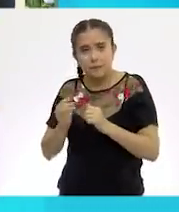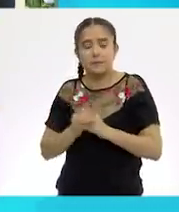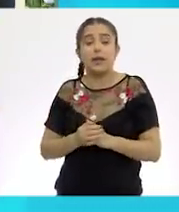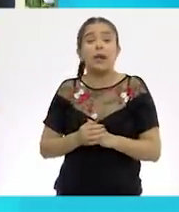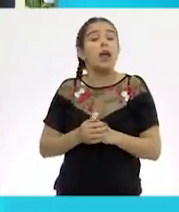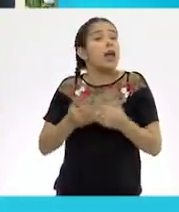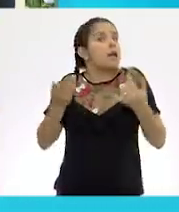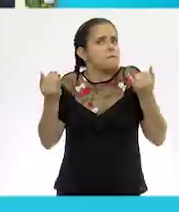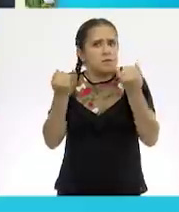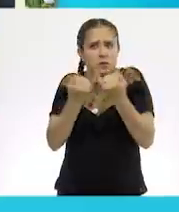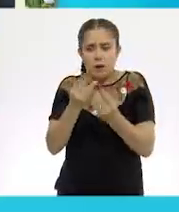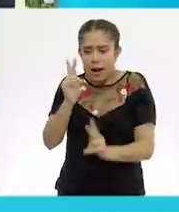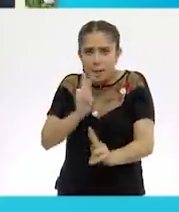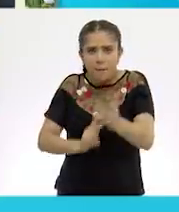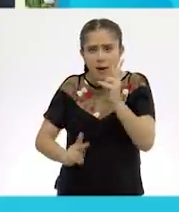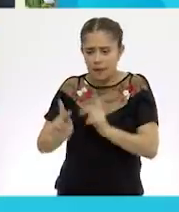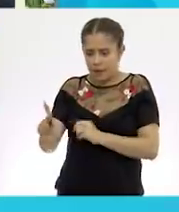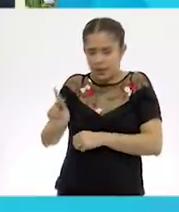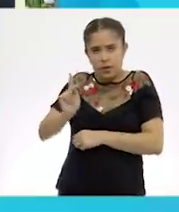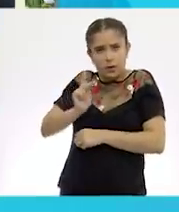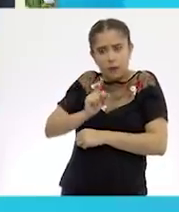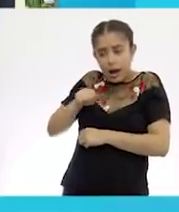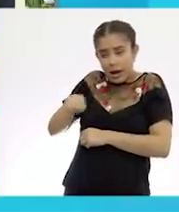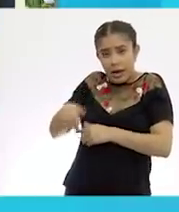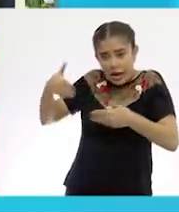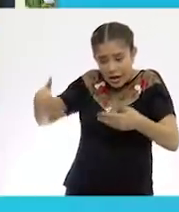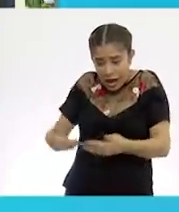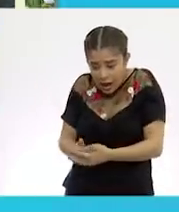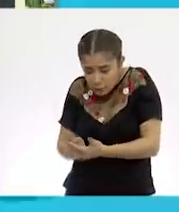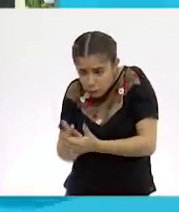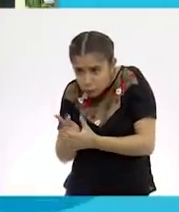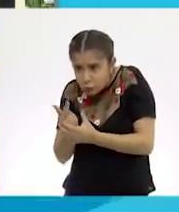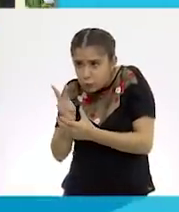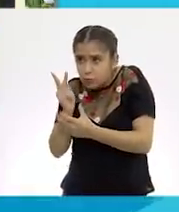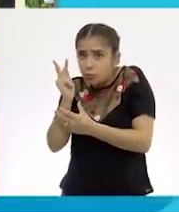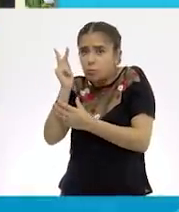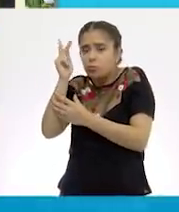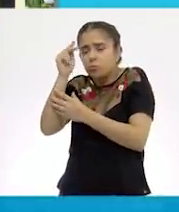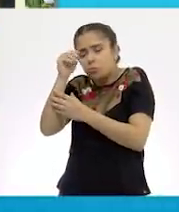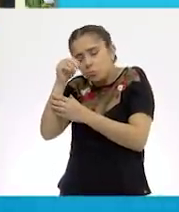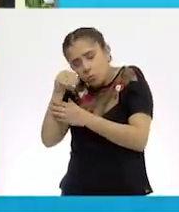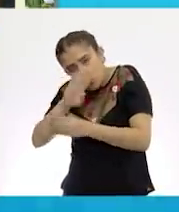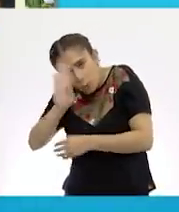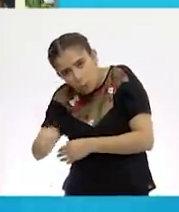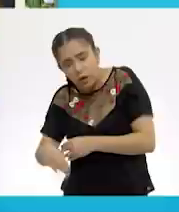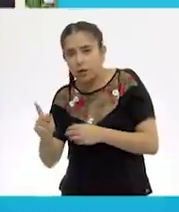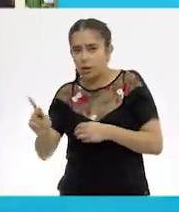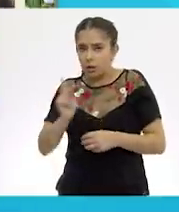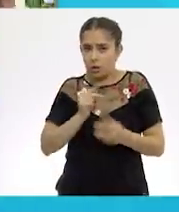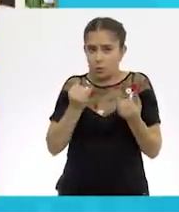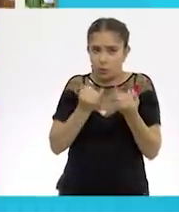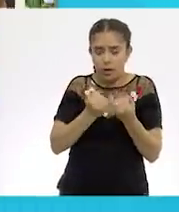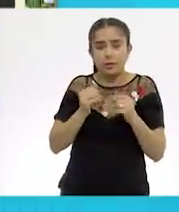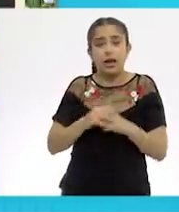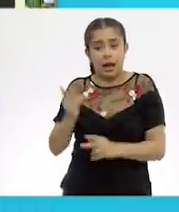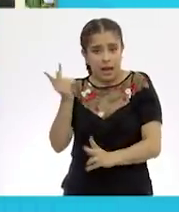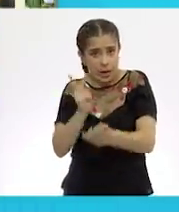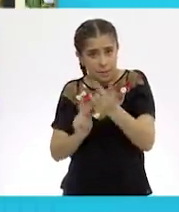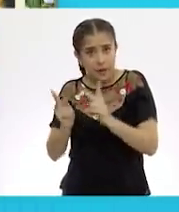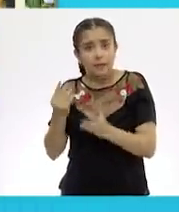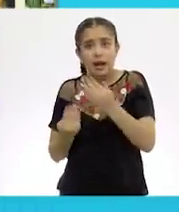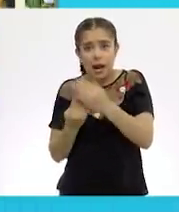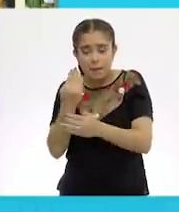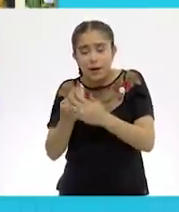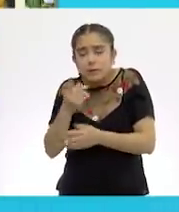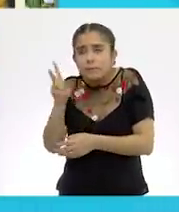nace, crece, se desarrolla y muere. Durante el día se alimenta, respira